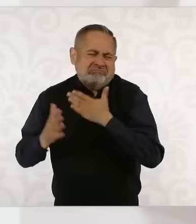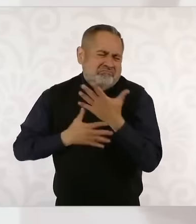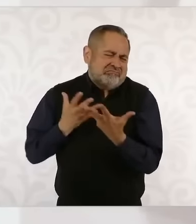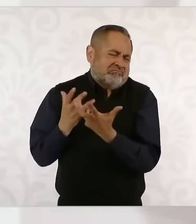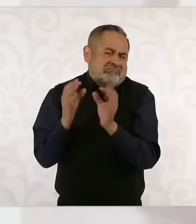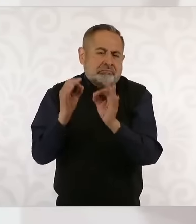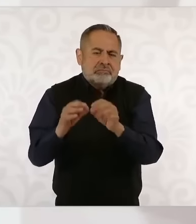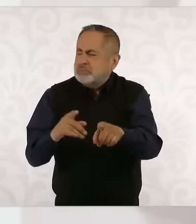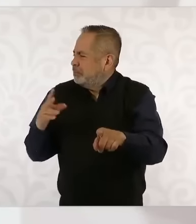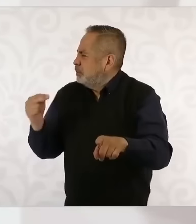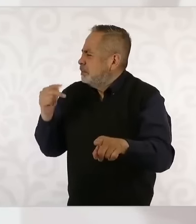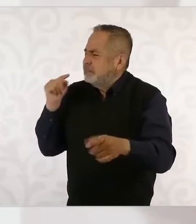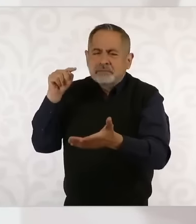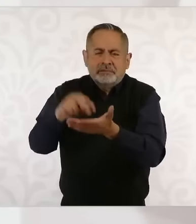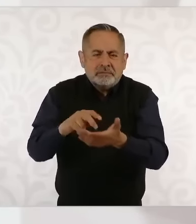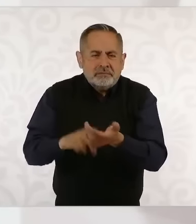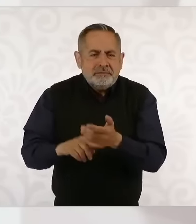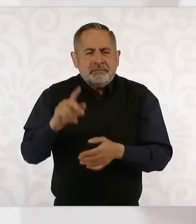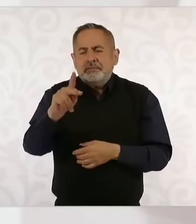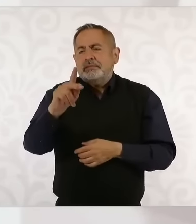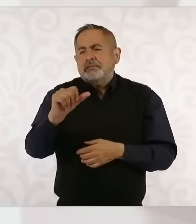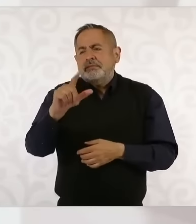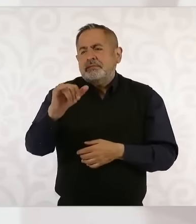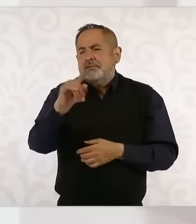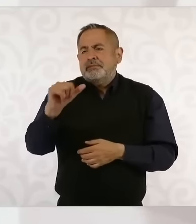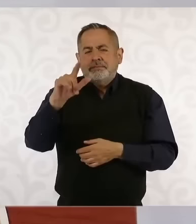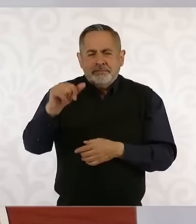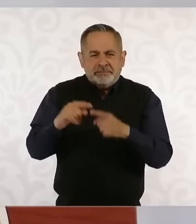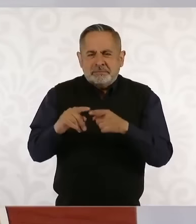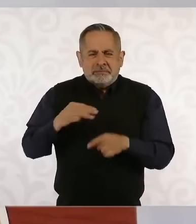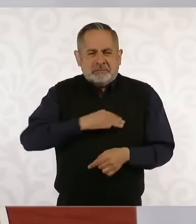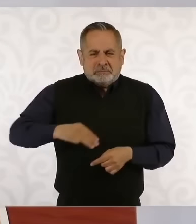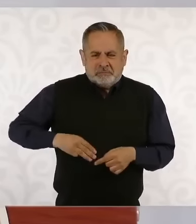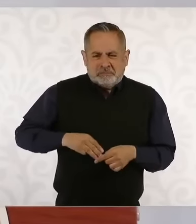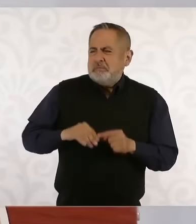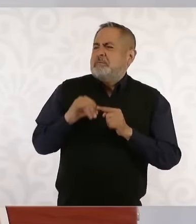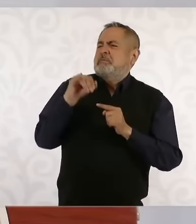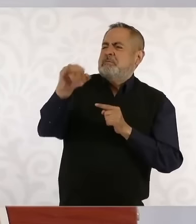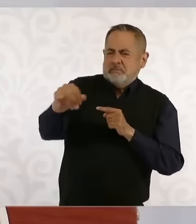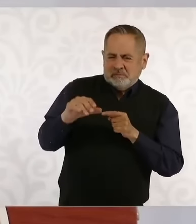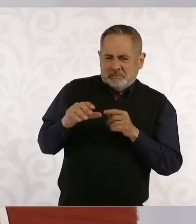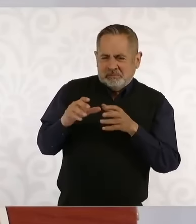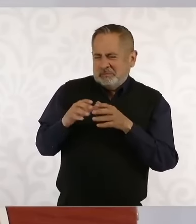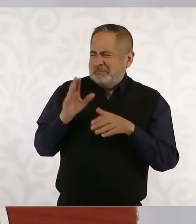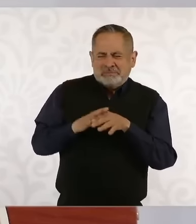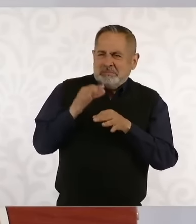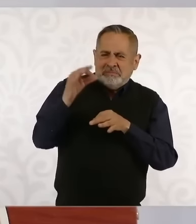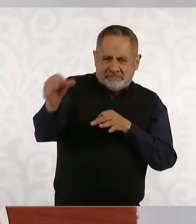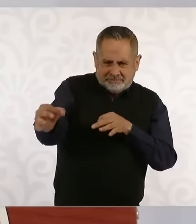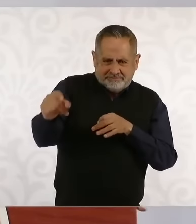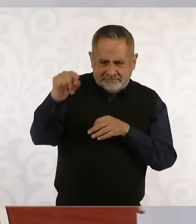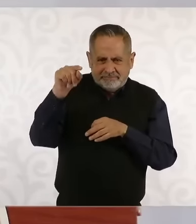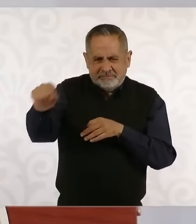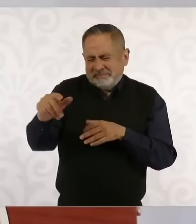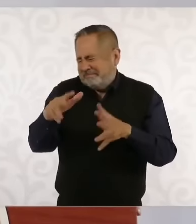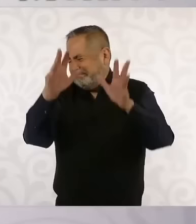¿Cómo se llama ahí donde fuimos con las? En Palizada, que es un municipio que está más alejado.